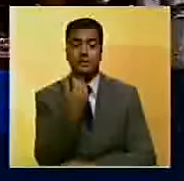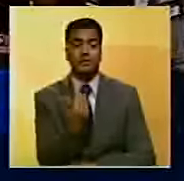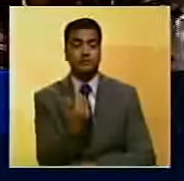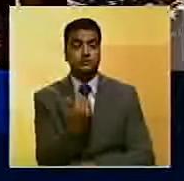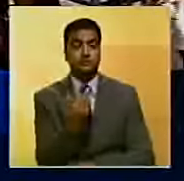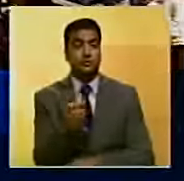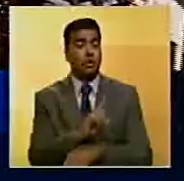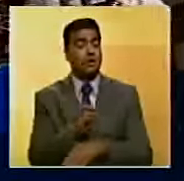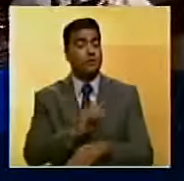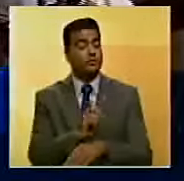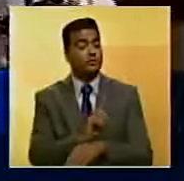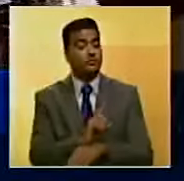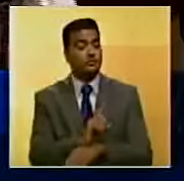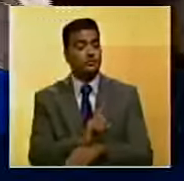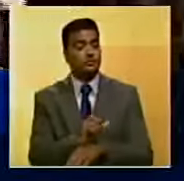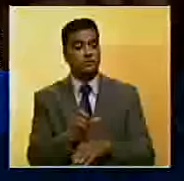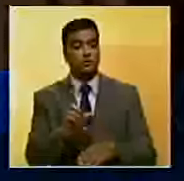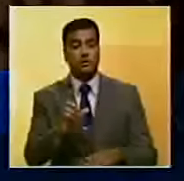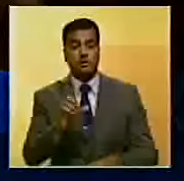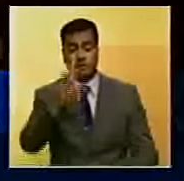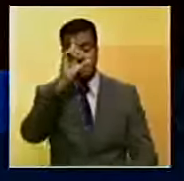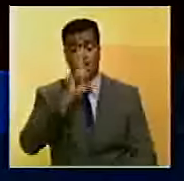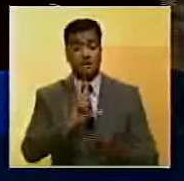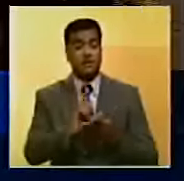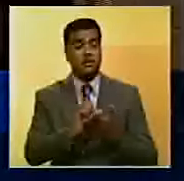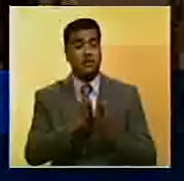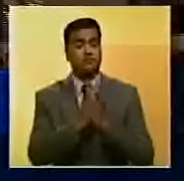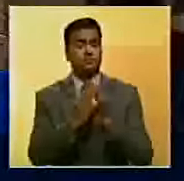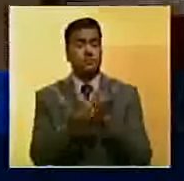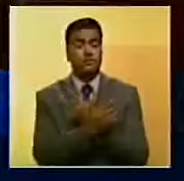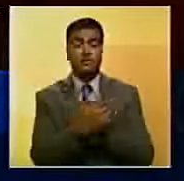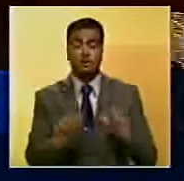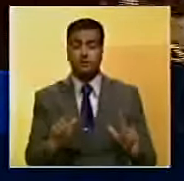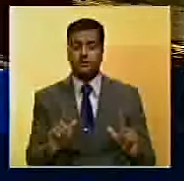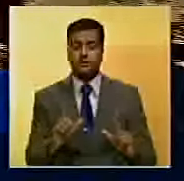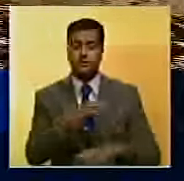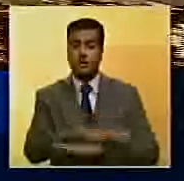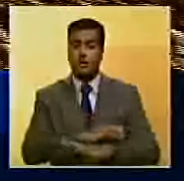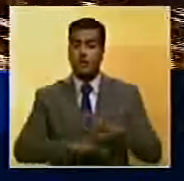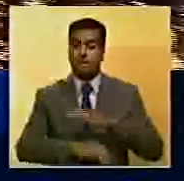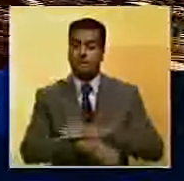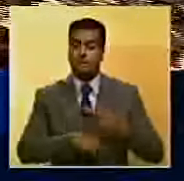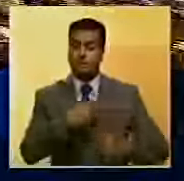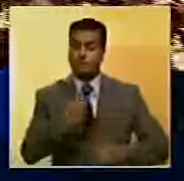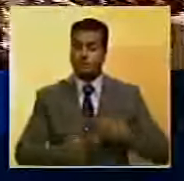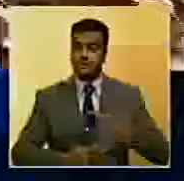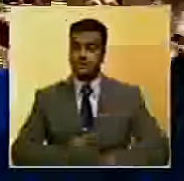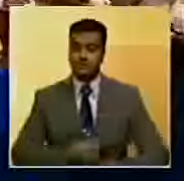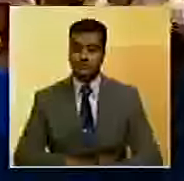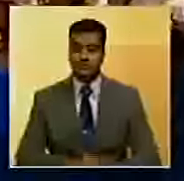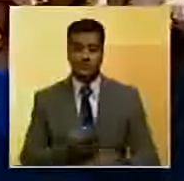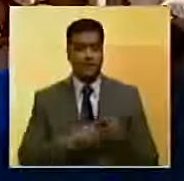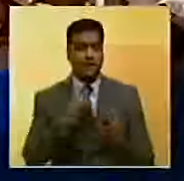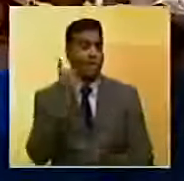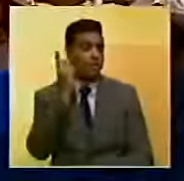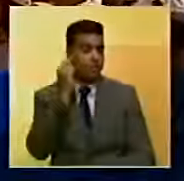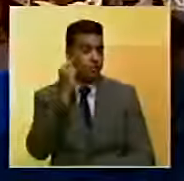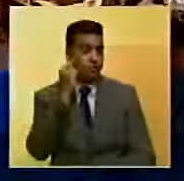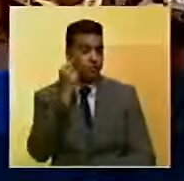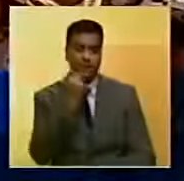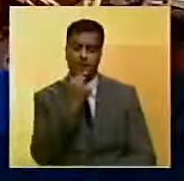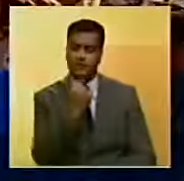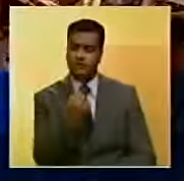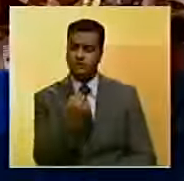la pronta aprobación de la ley de amnistía para la liberación de los presos políticos. Evelyn Trejo, esposa de Manuel Rosales, se refirió